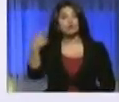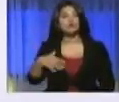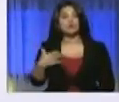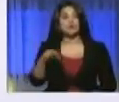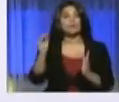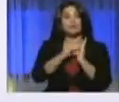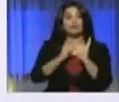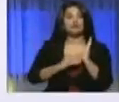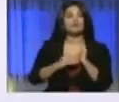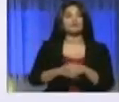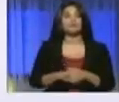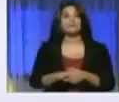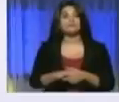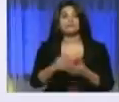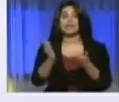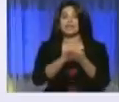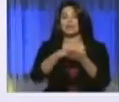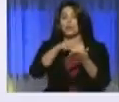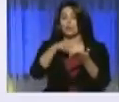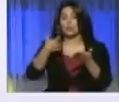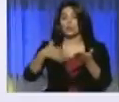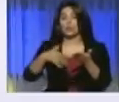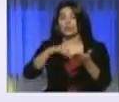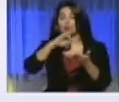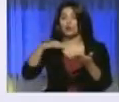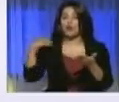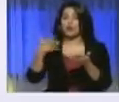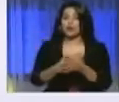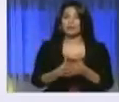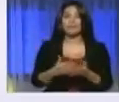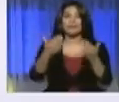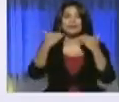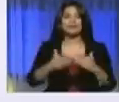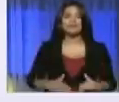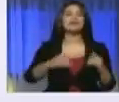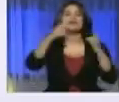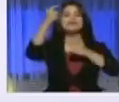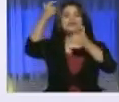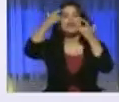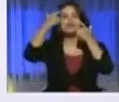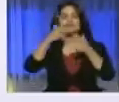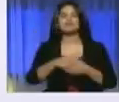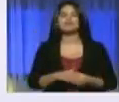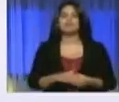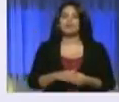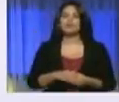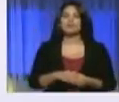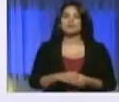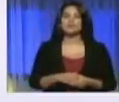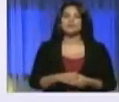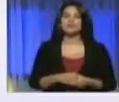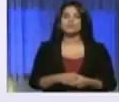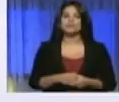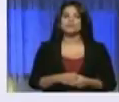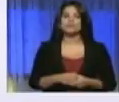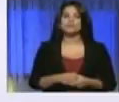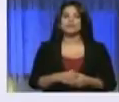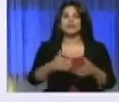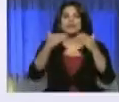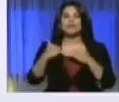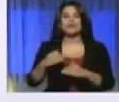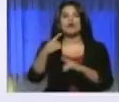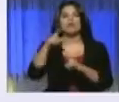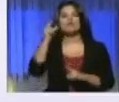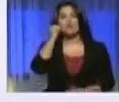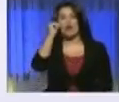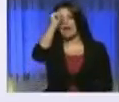Este libro es la historia. De Hugo Chávez Frías, de Indira Gandhi,